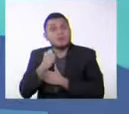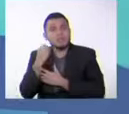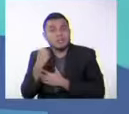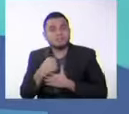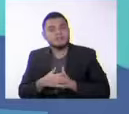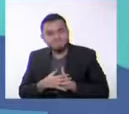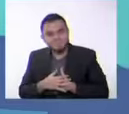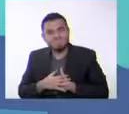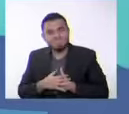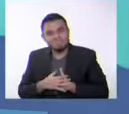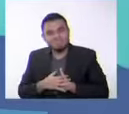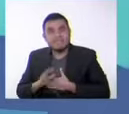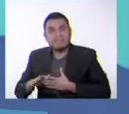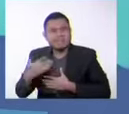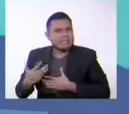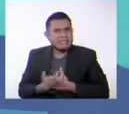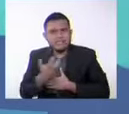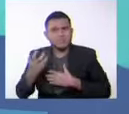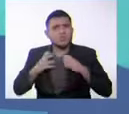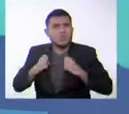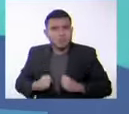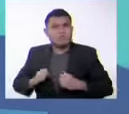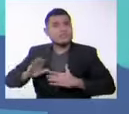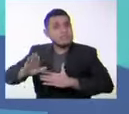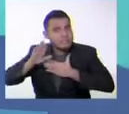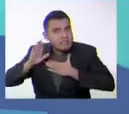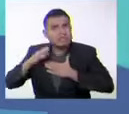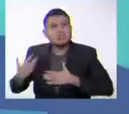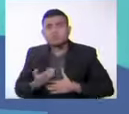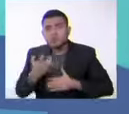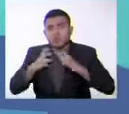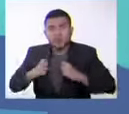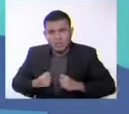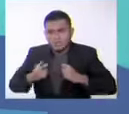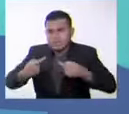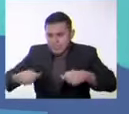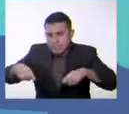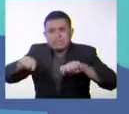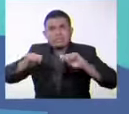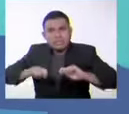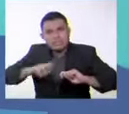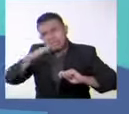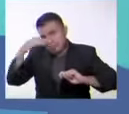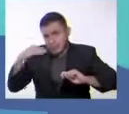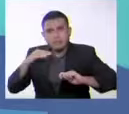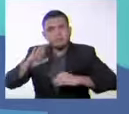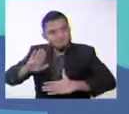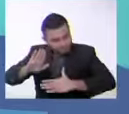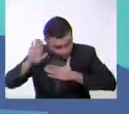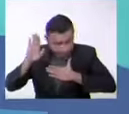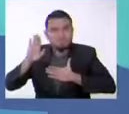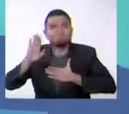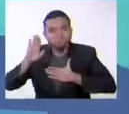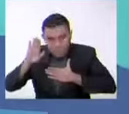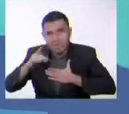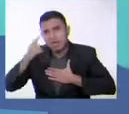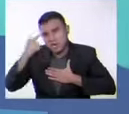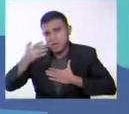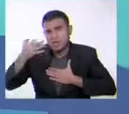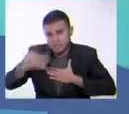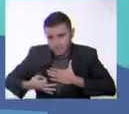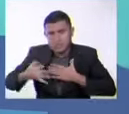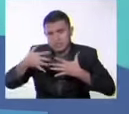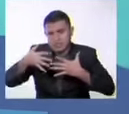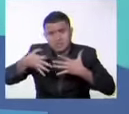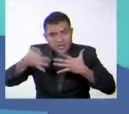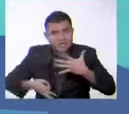es que los estados se comprometen, los estados firmantes se comprometen a asumir acciones y a legislar en favor de